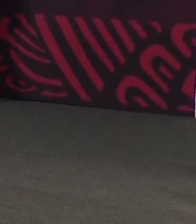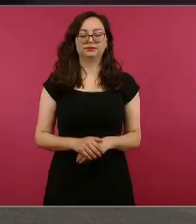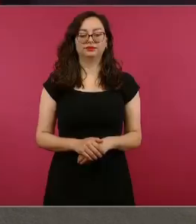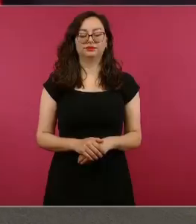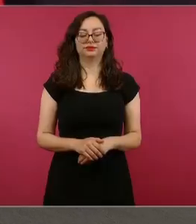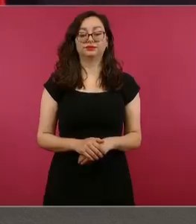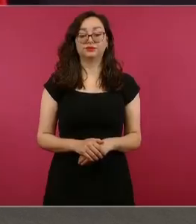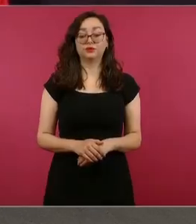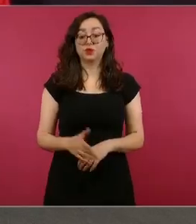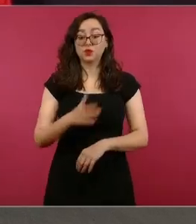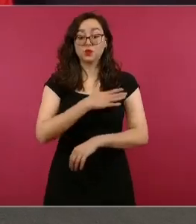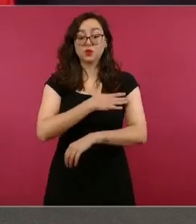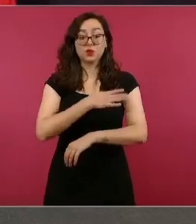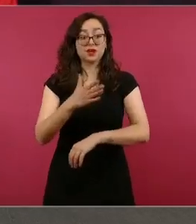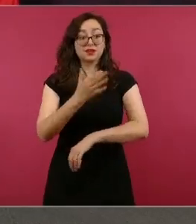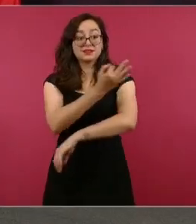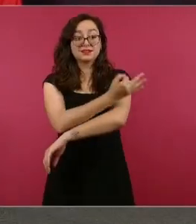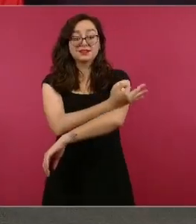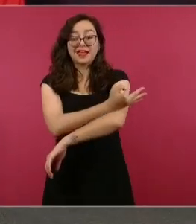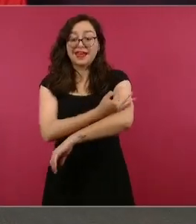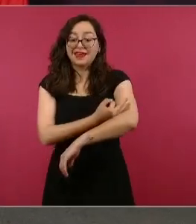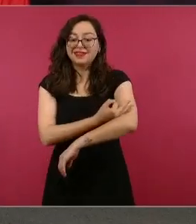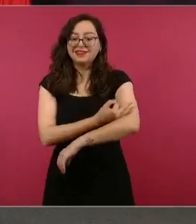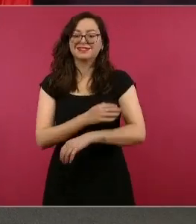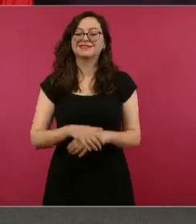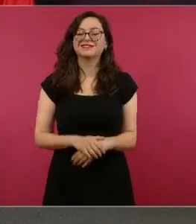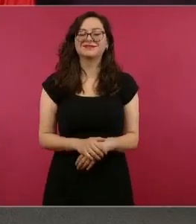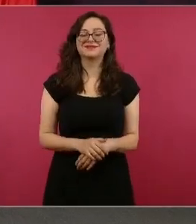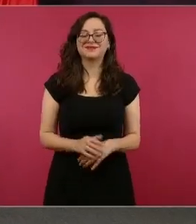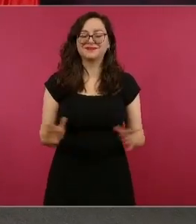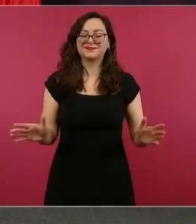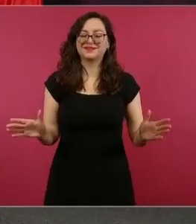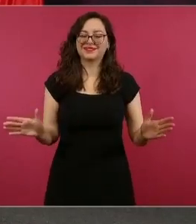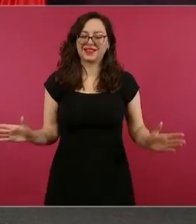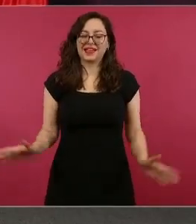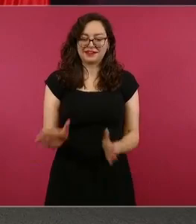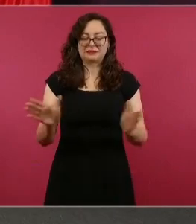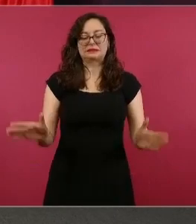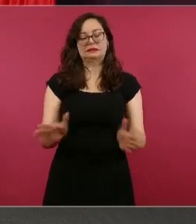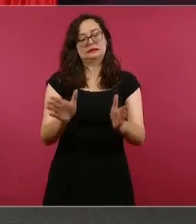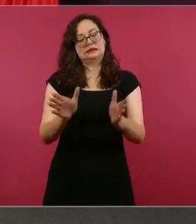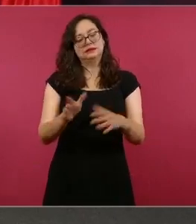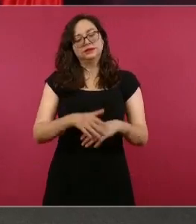trabajo desde temprano en